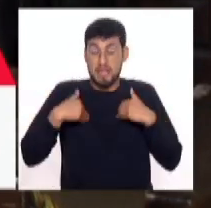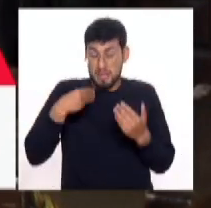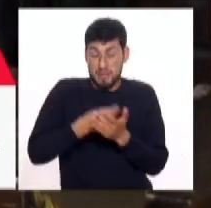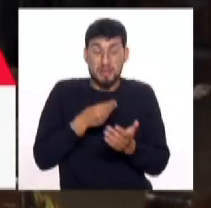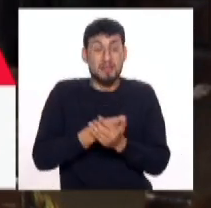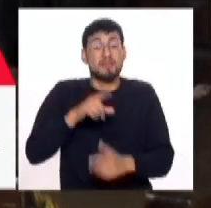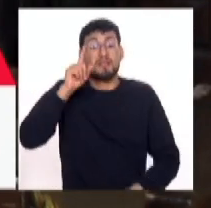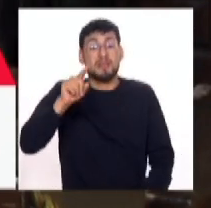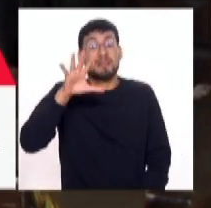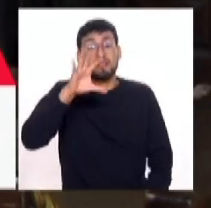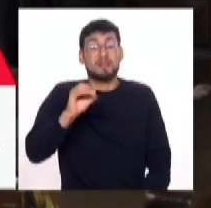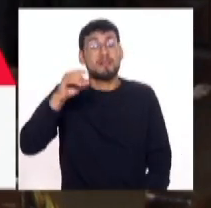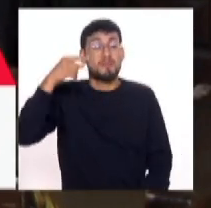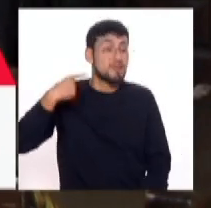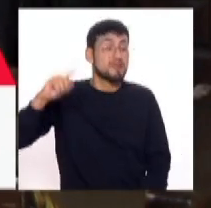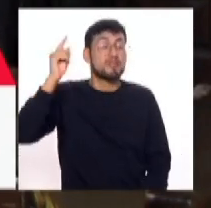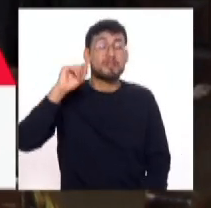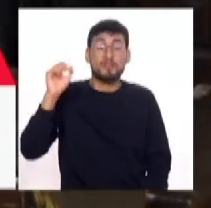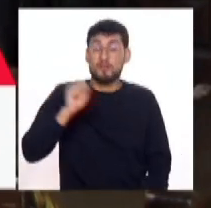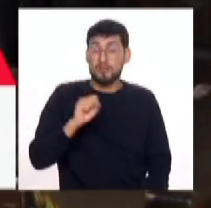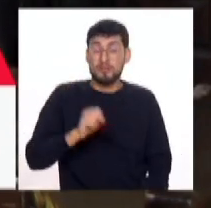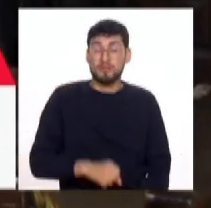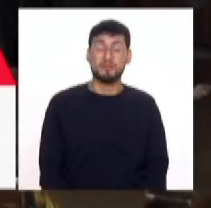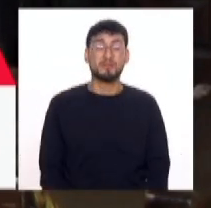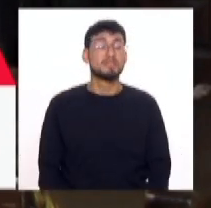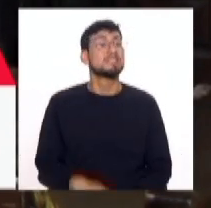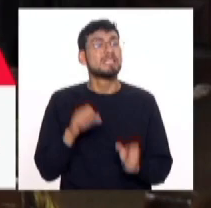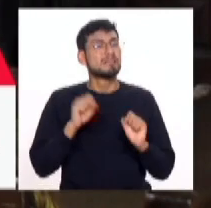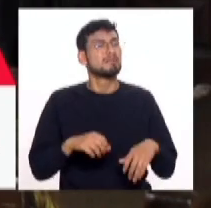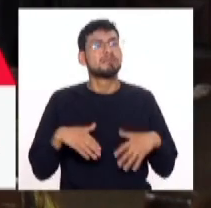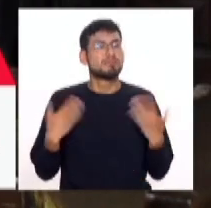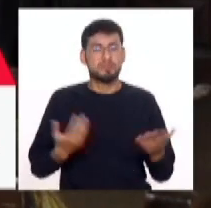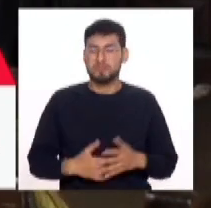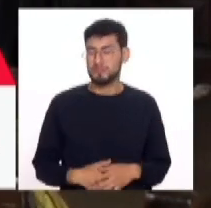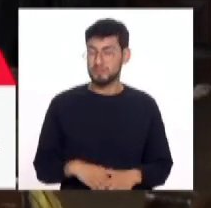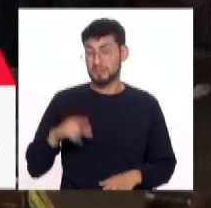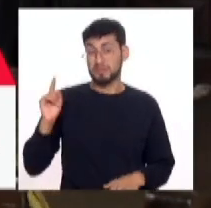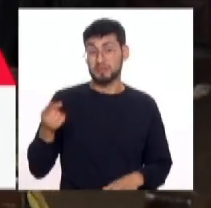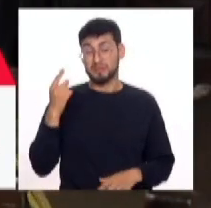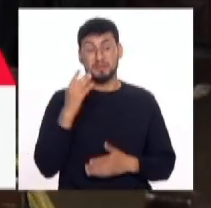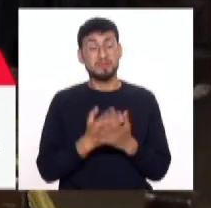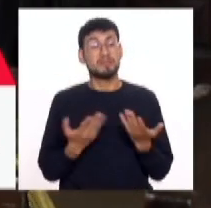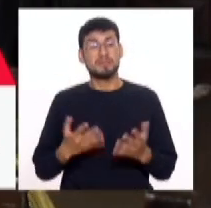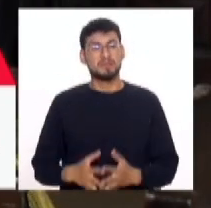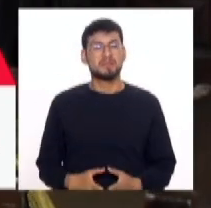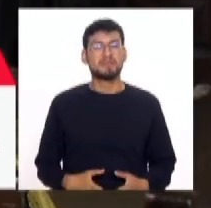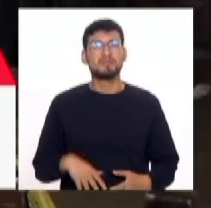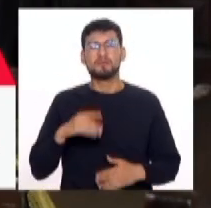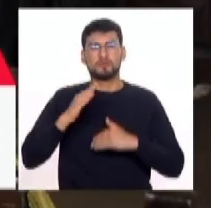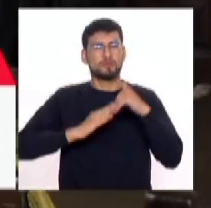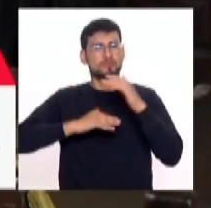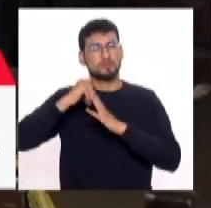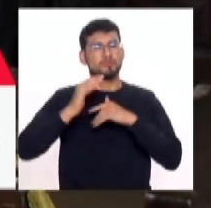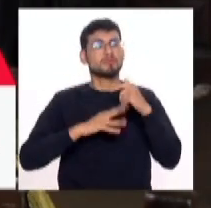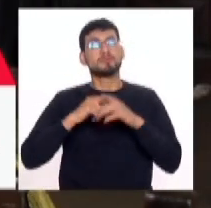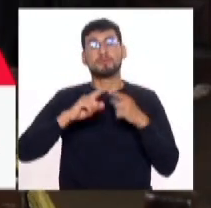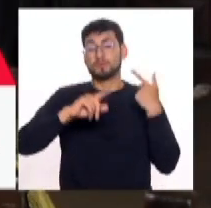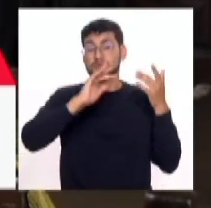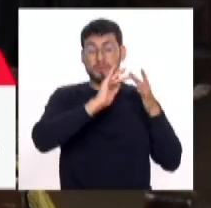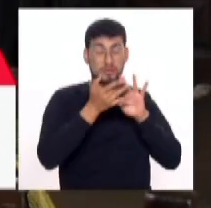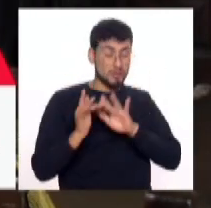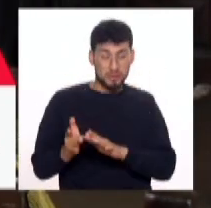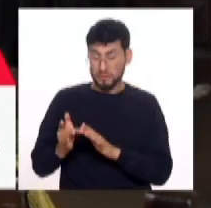de 150 millones de soles a fin de ejecutar en una primera etapa la construcción de las